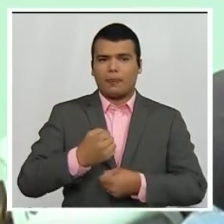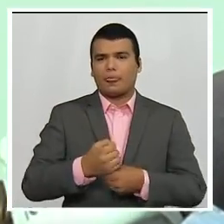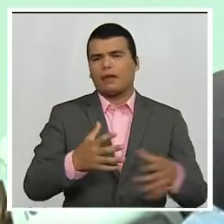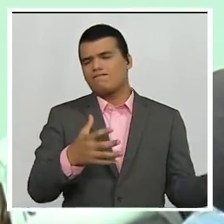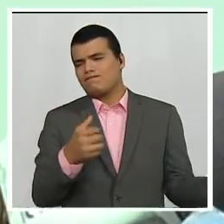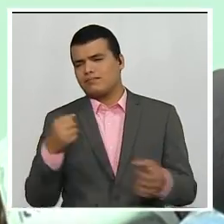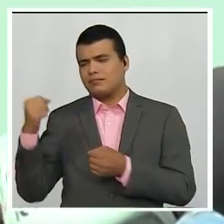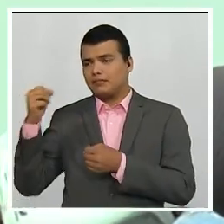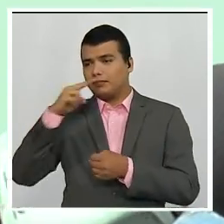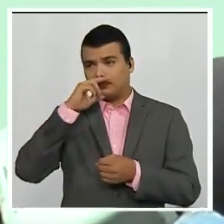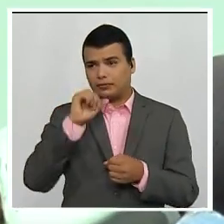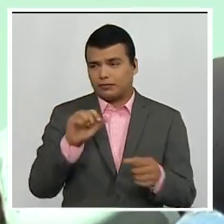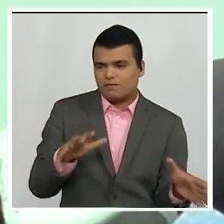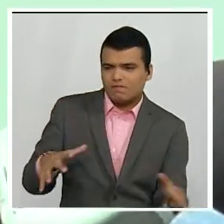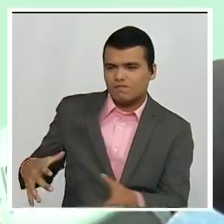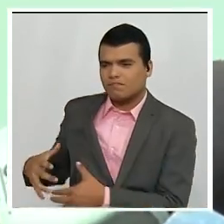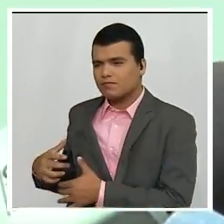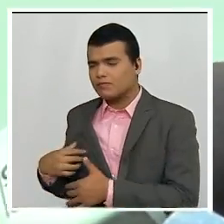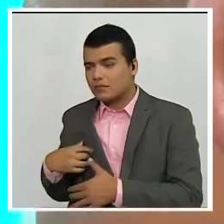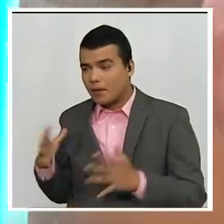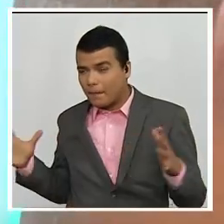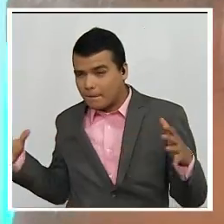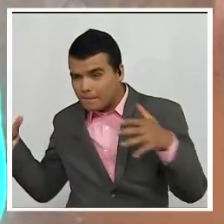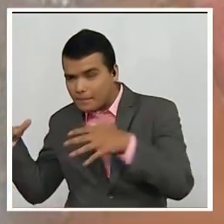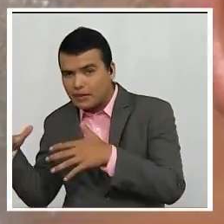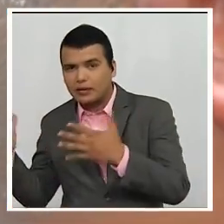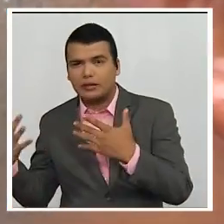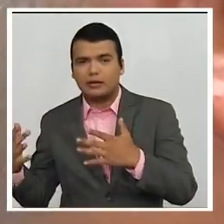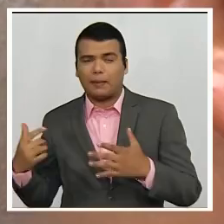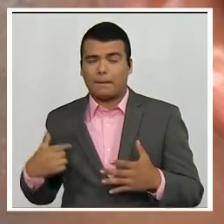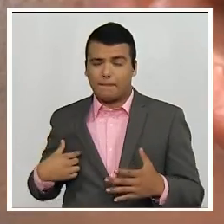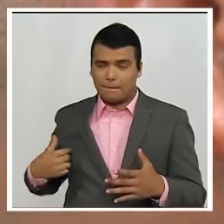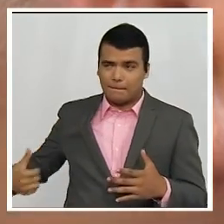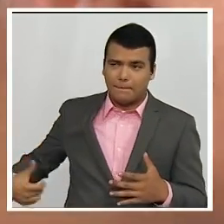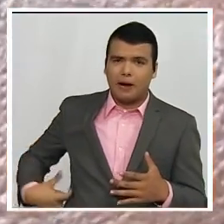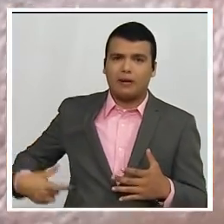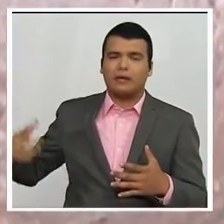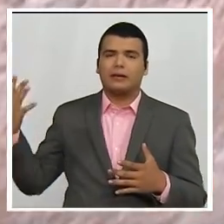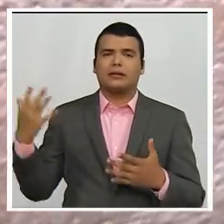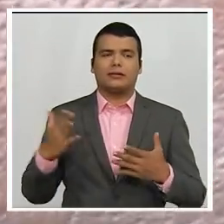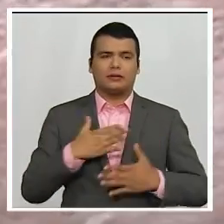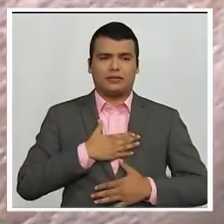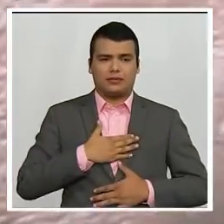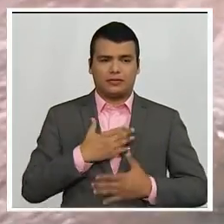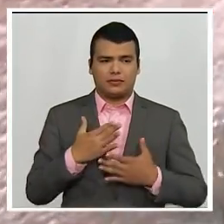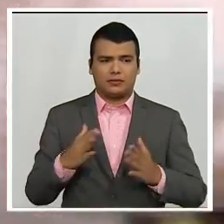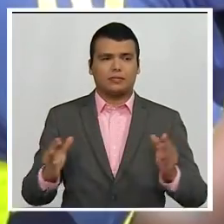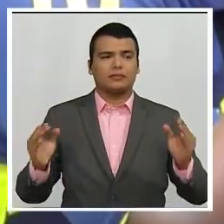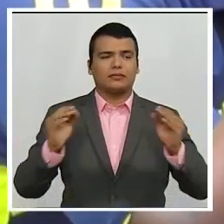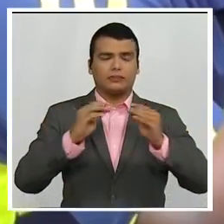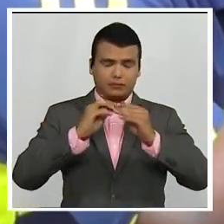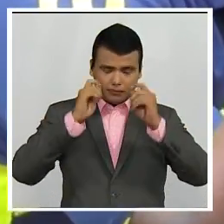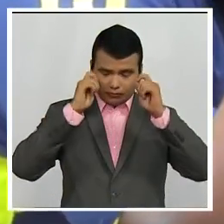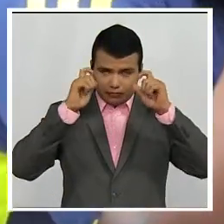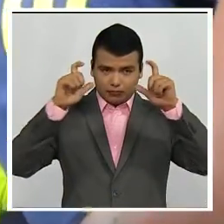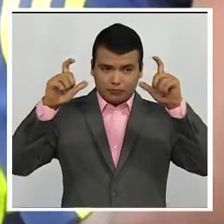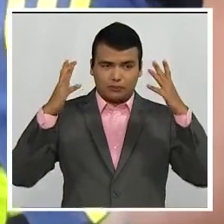cogí la niña y me la metí por de hoy me acosté encima de la niña que me disparó por la parte de atrás bertoya